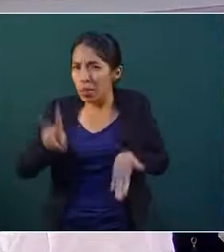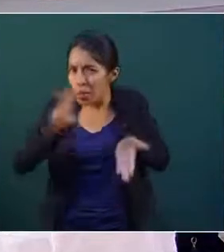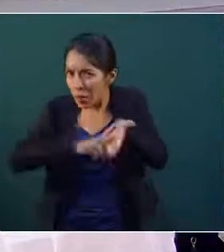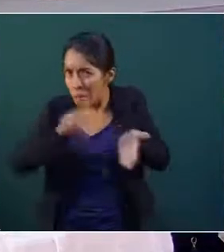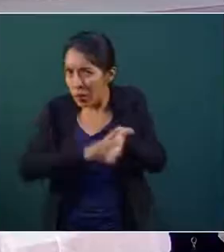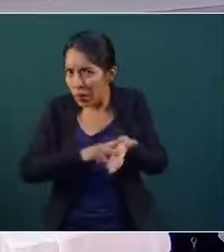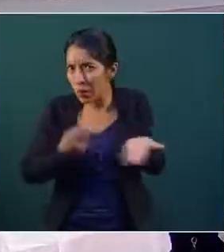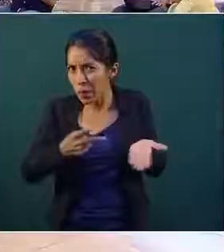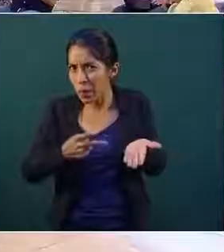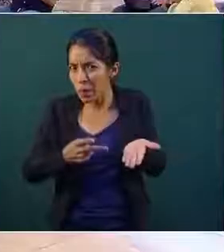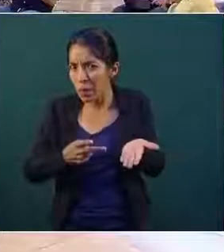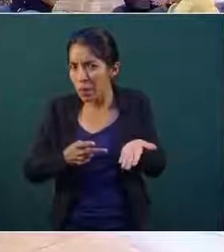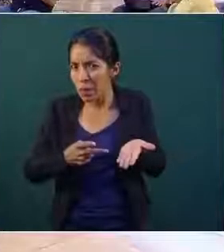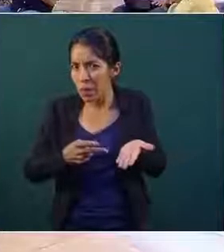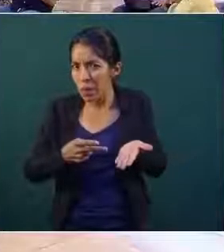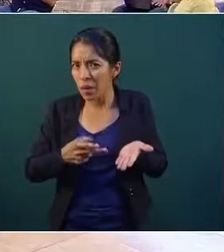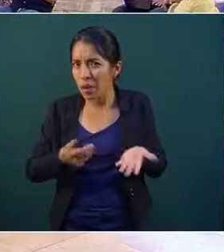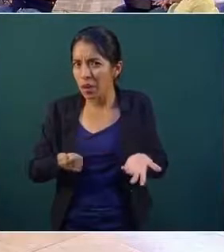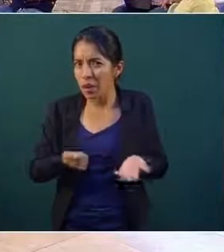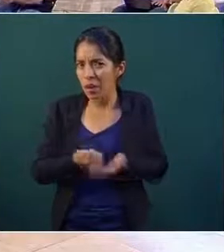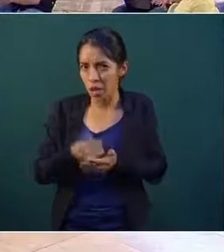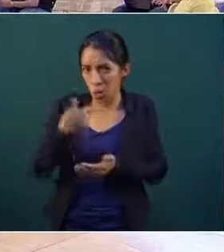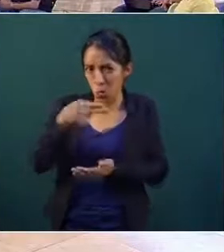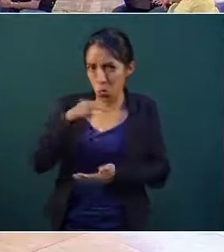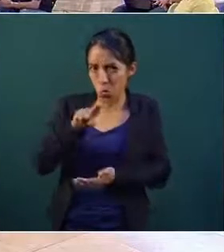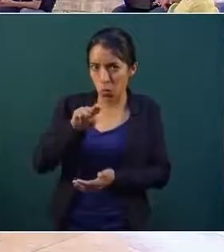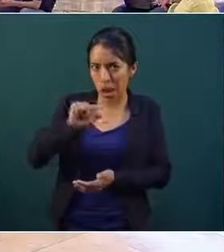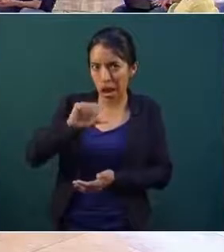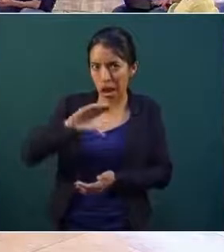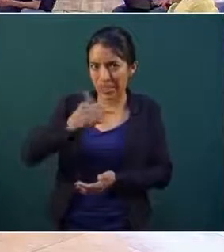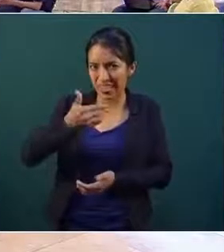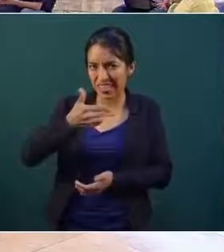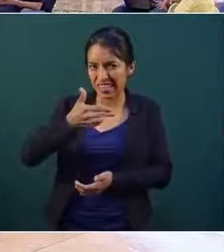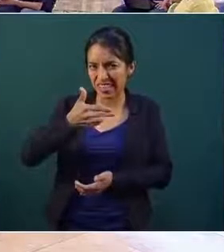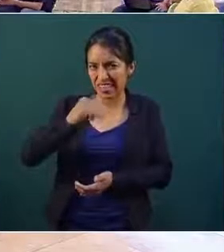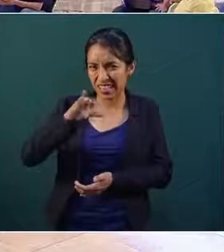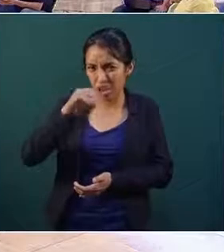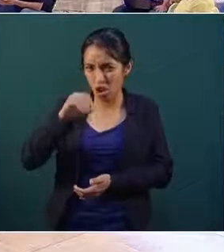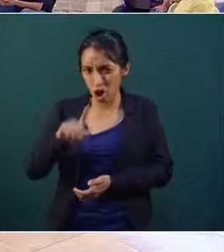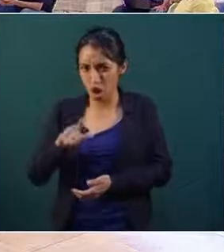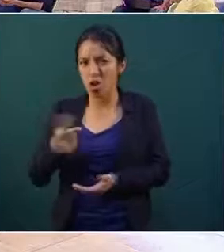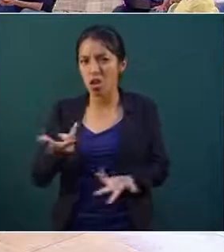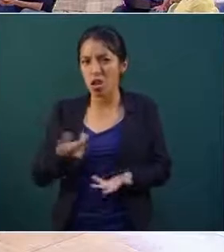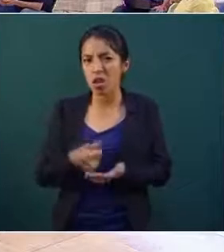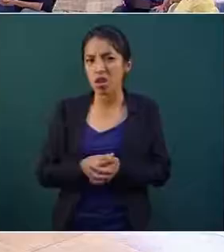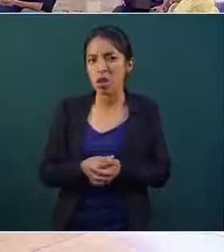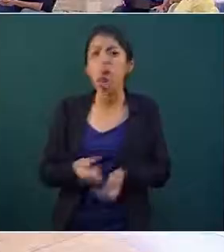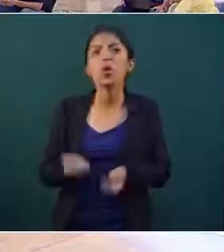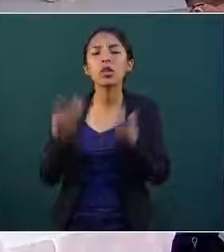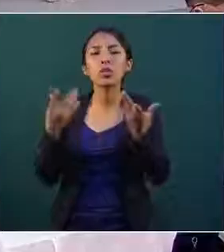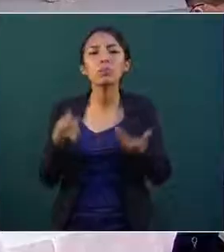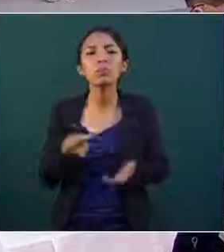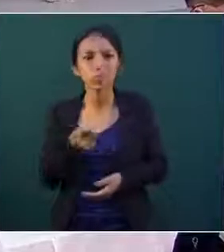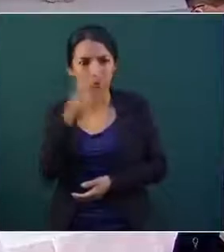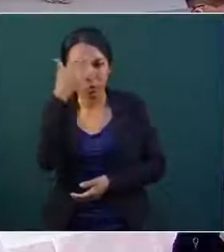huachicol. Tú lo tienes, ¿no? A ver, ¿por qué no ponen?